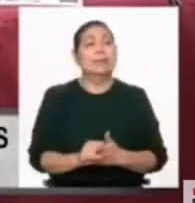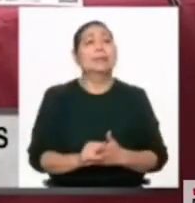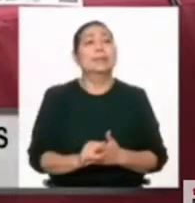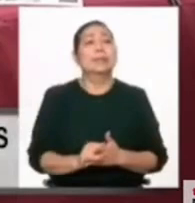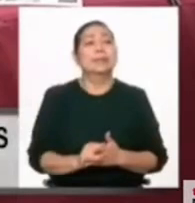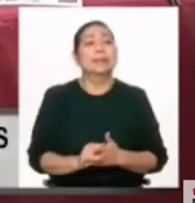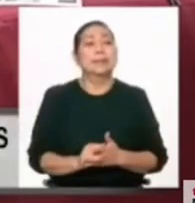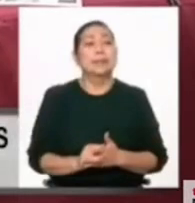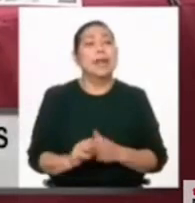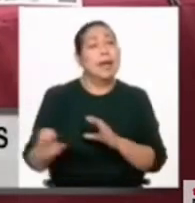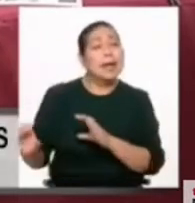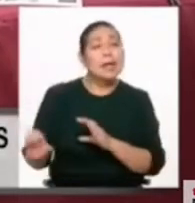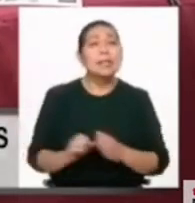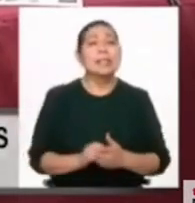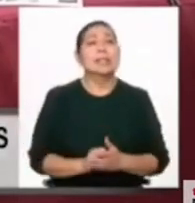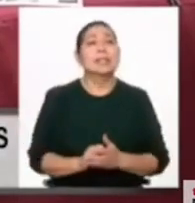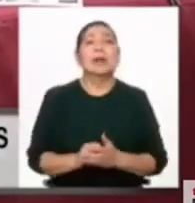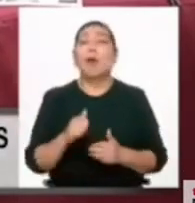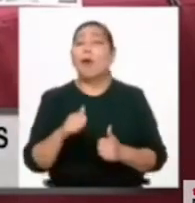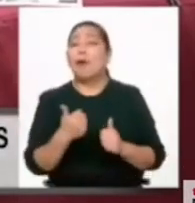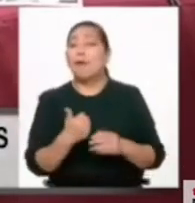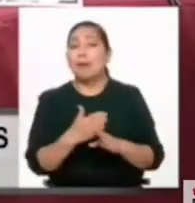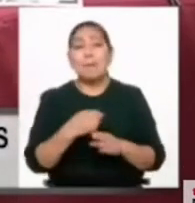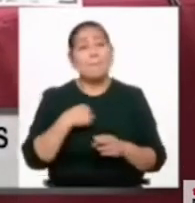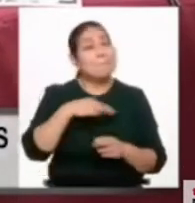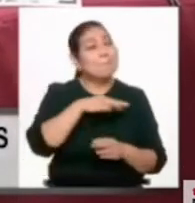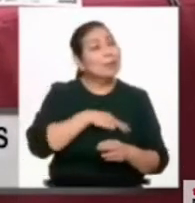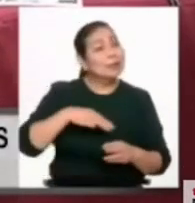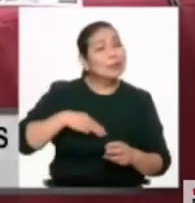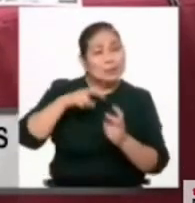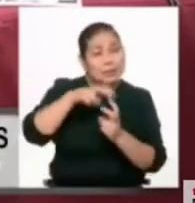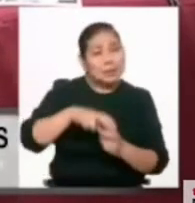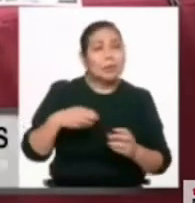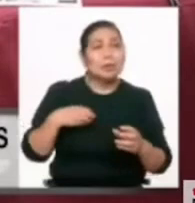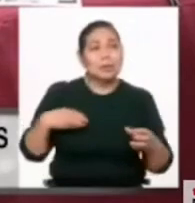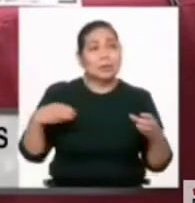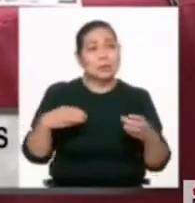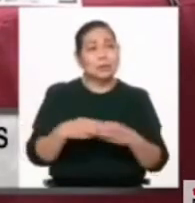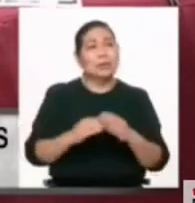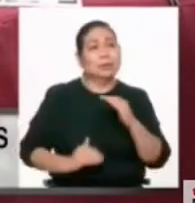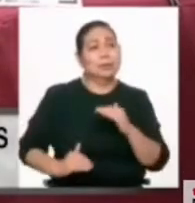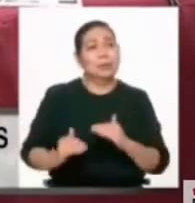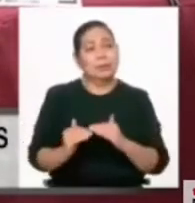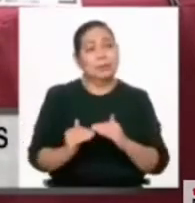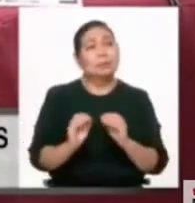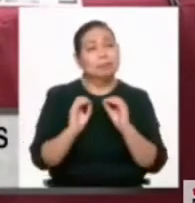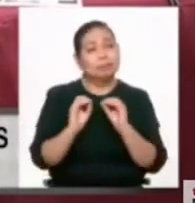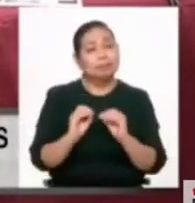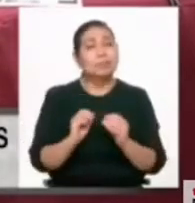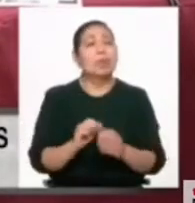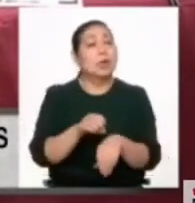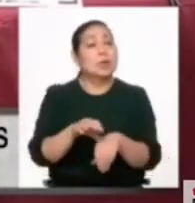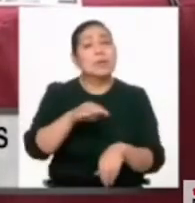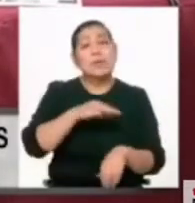a realizar de una u otra forma el Ministerio de Agricultura con el comité de alto nivel que se está